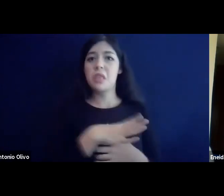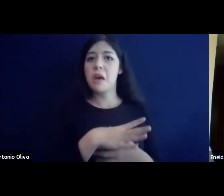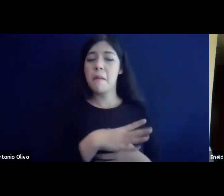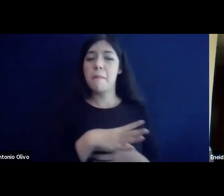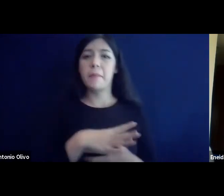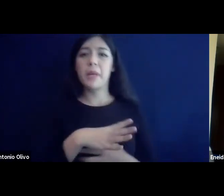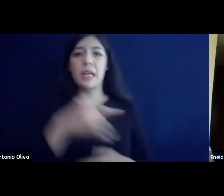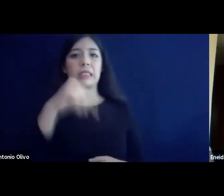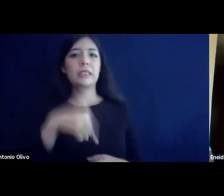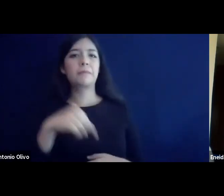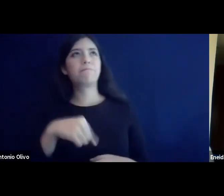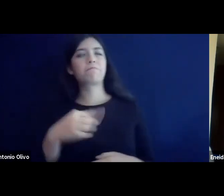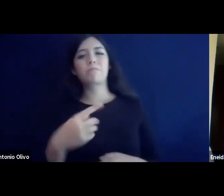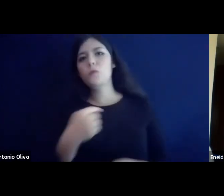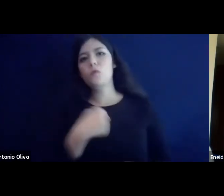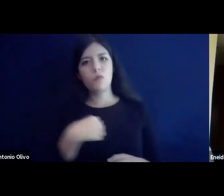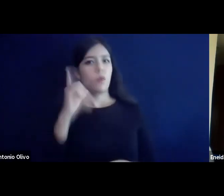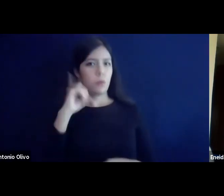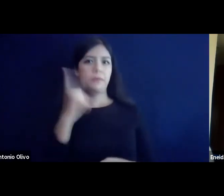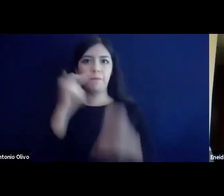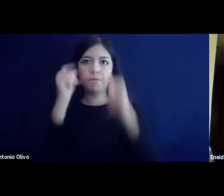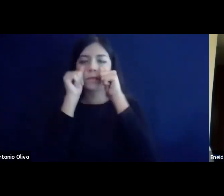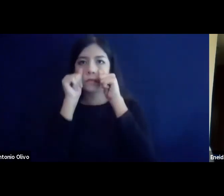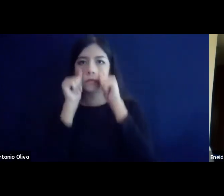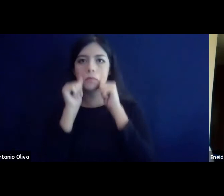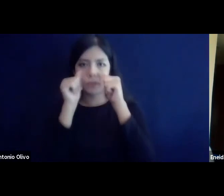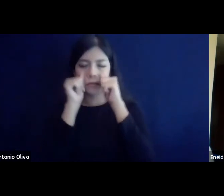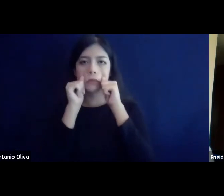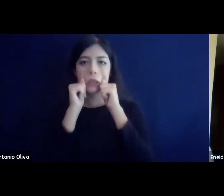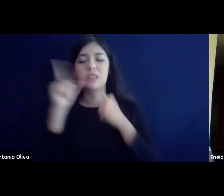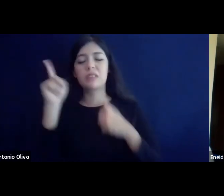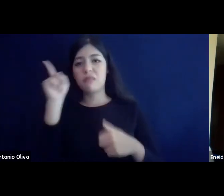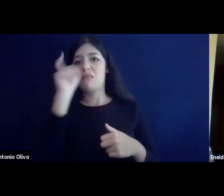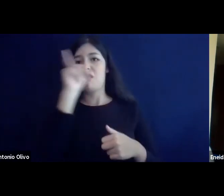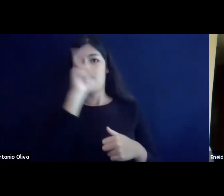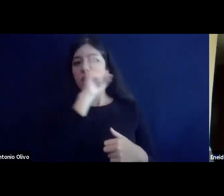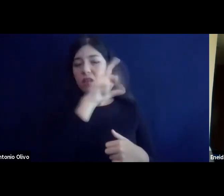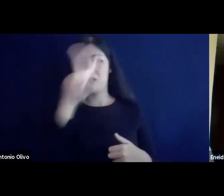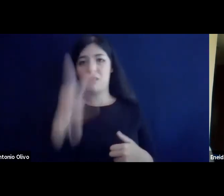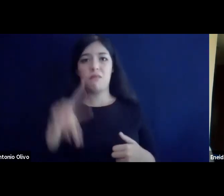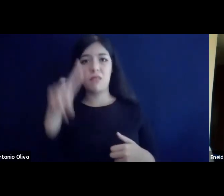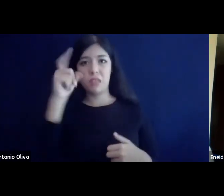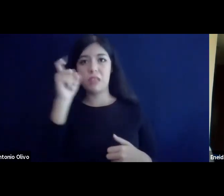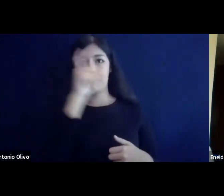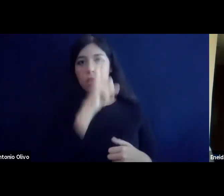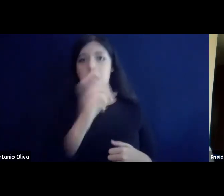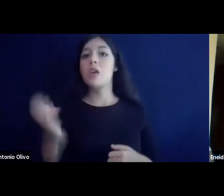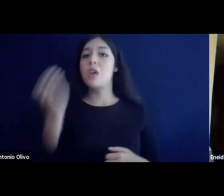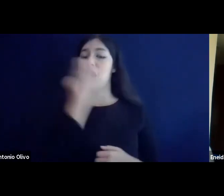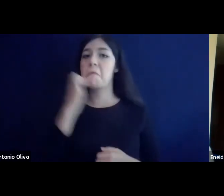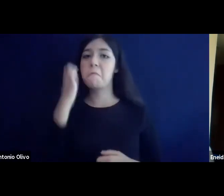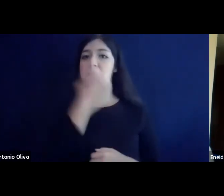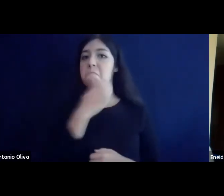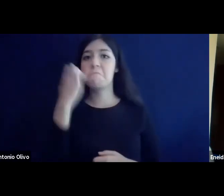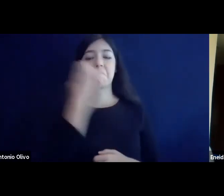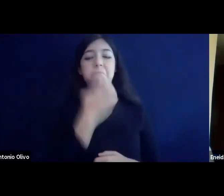en México. Pues también fueron algo difíciles porque se me cerraron las escuelas, se me cerraron las puertas